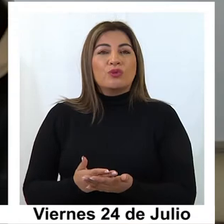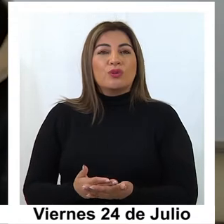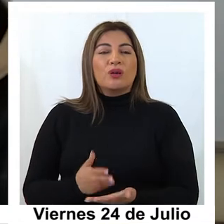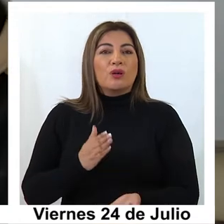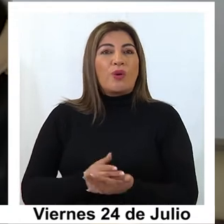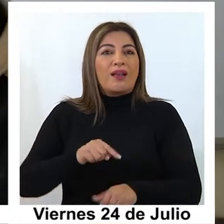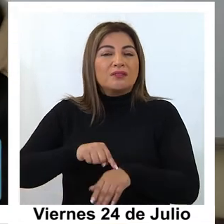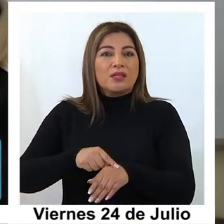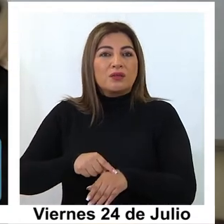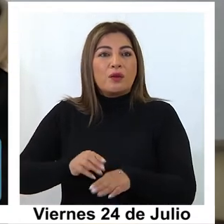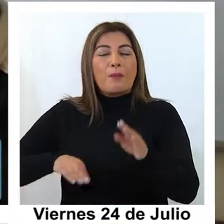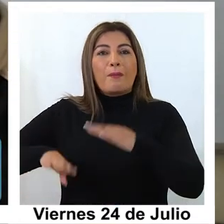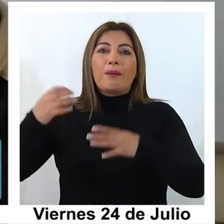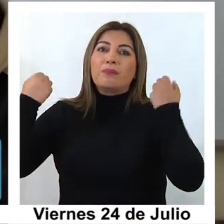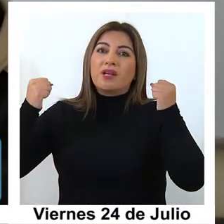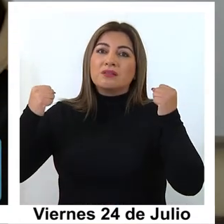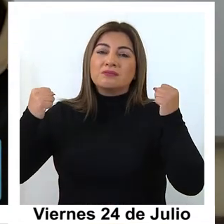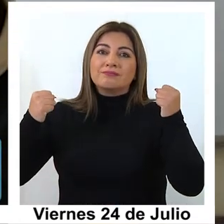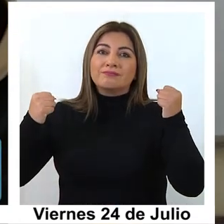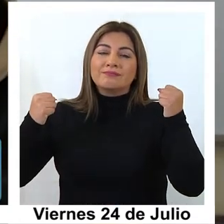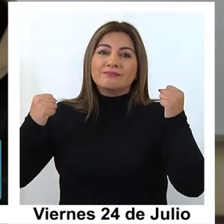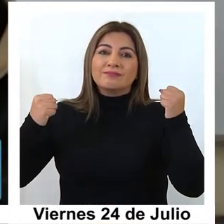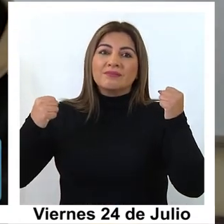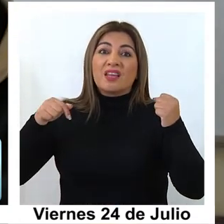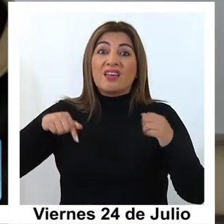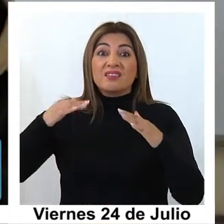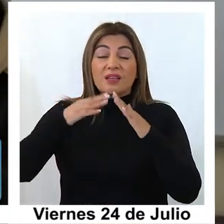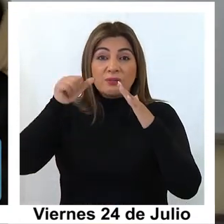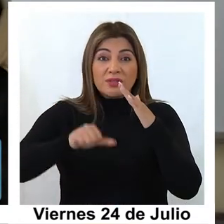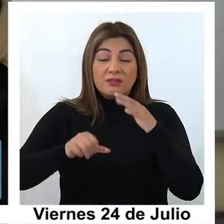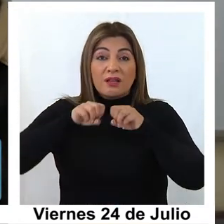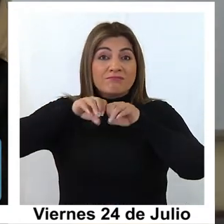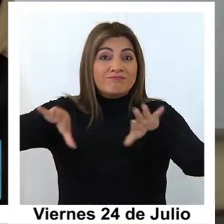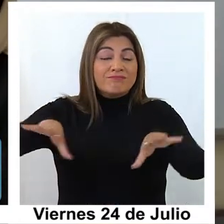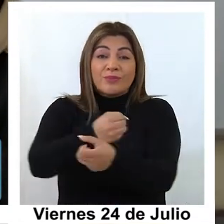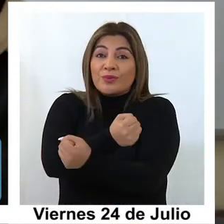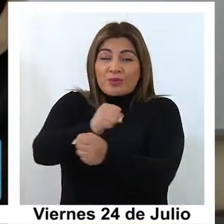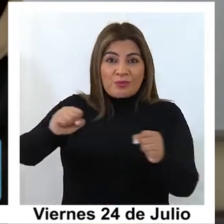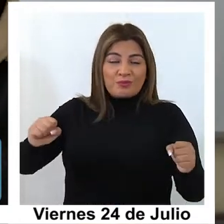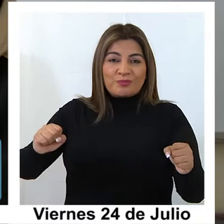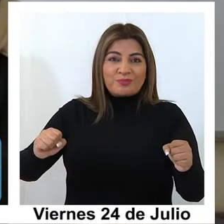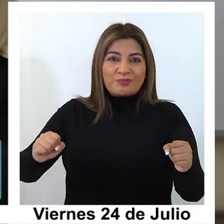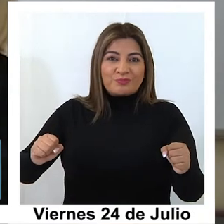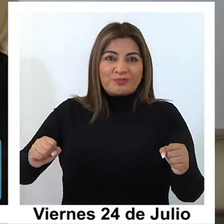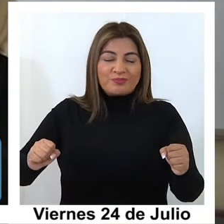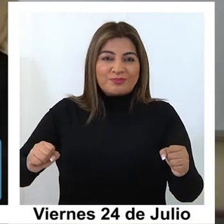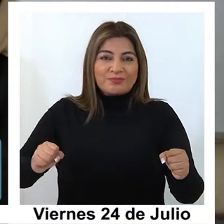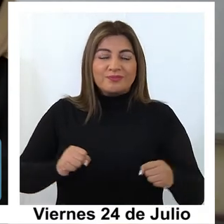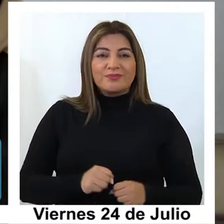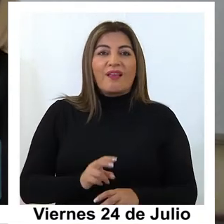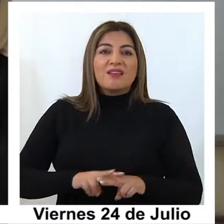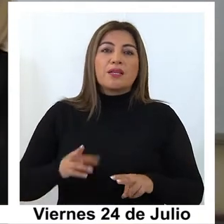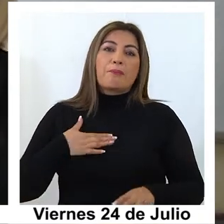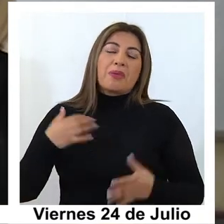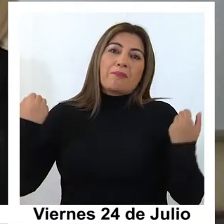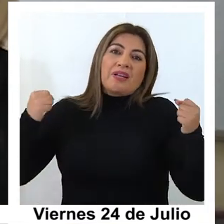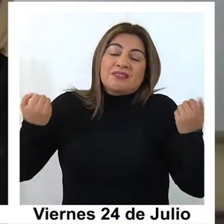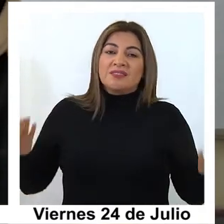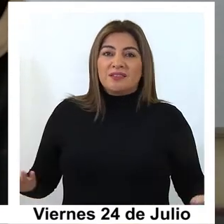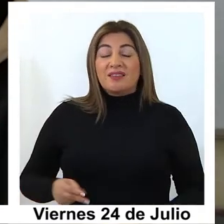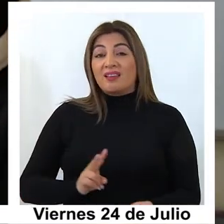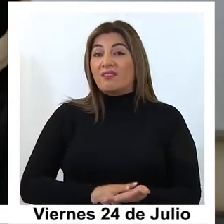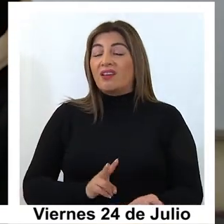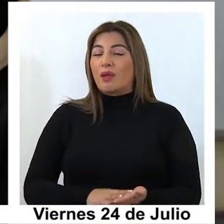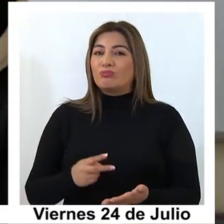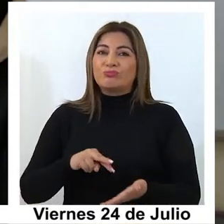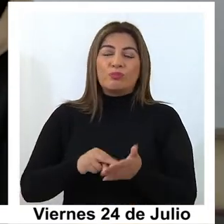colegio técnico lo que importa más es la práctica y gracias a esta cuarentena, a esta pandemia, no es posible que yo haga mi práctica. Y eso de verdad